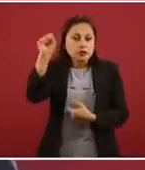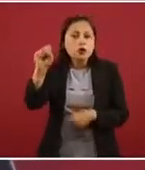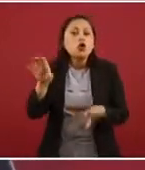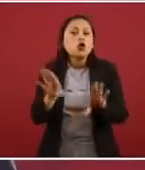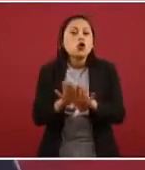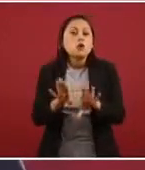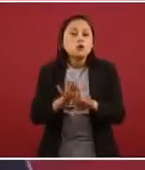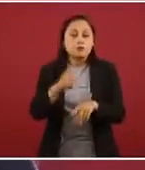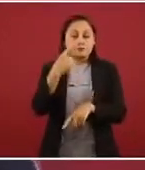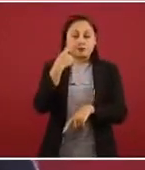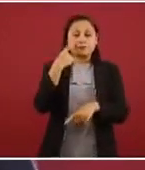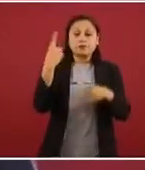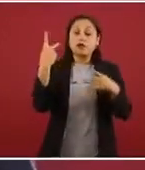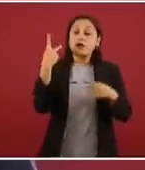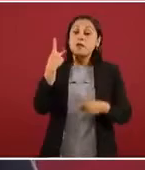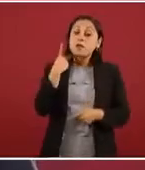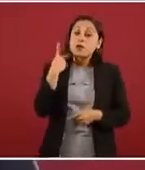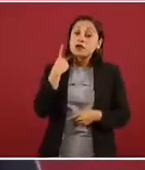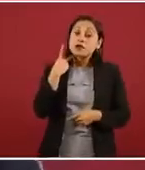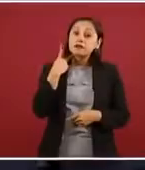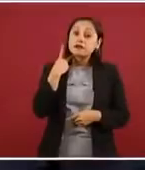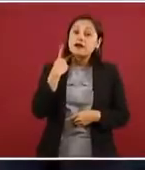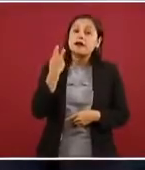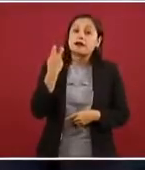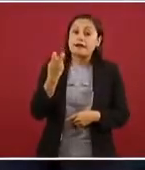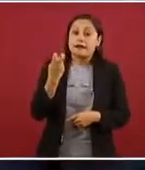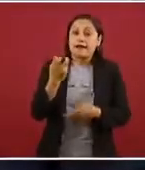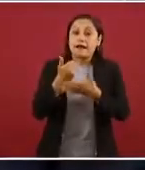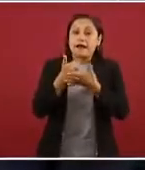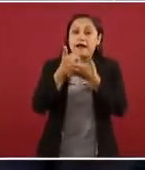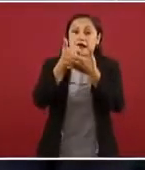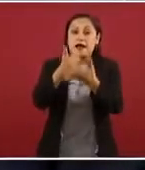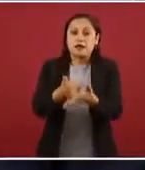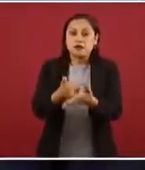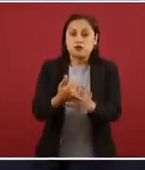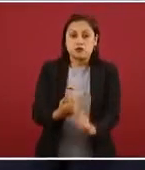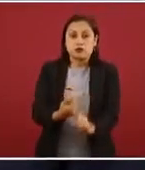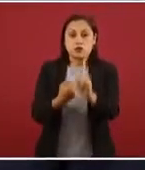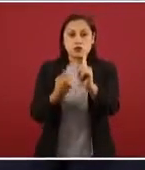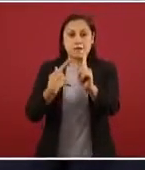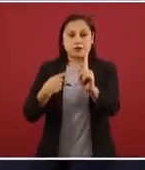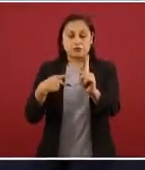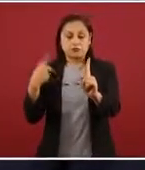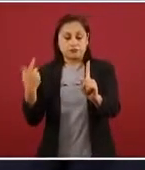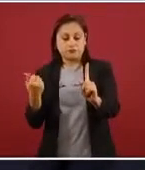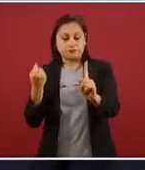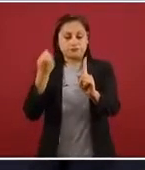que permite al ser humano servir a los demás.